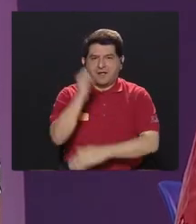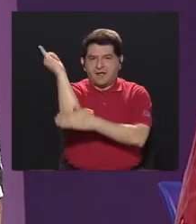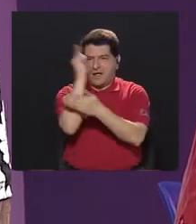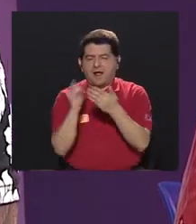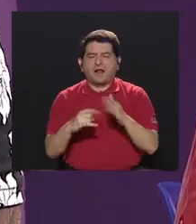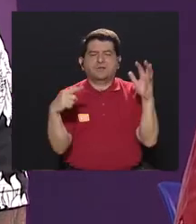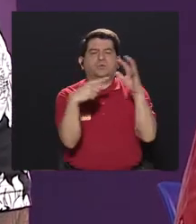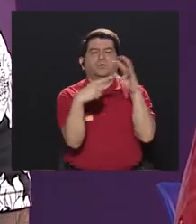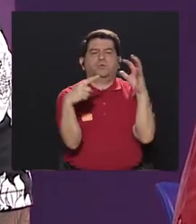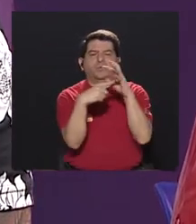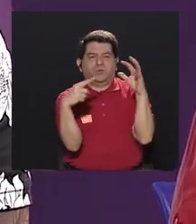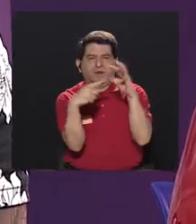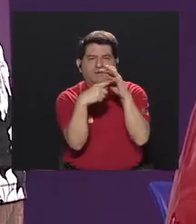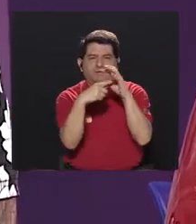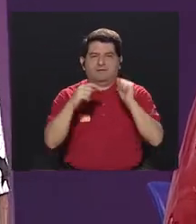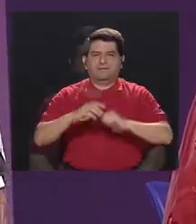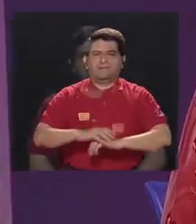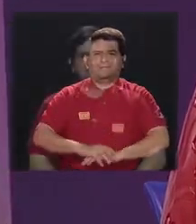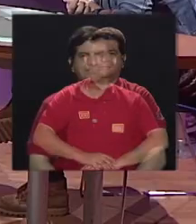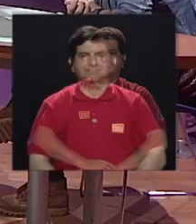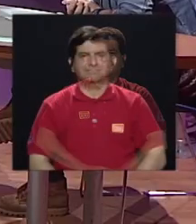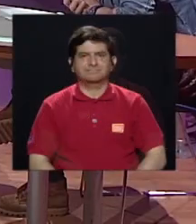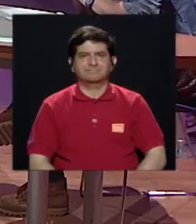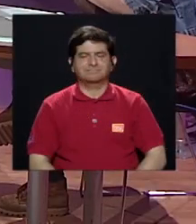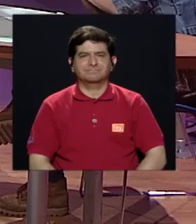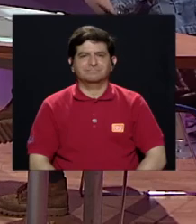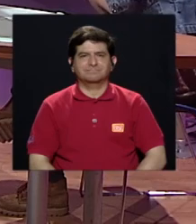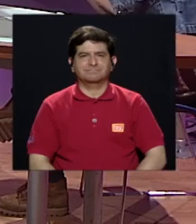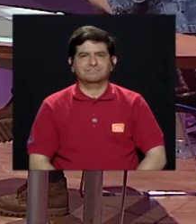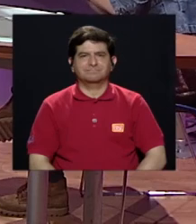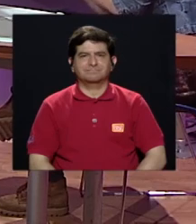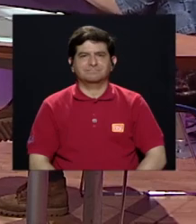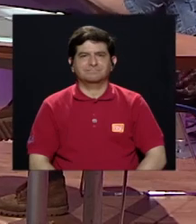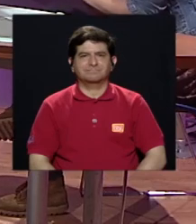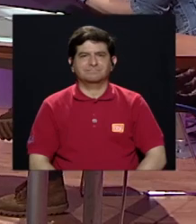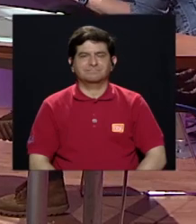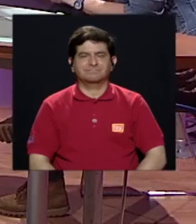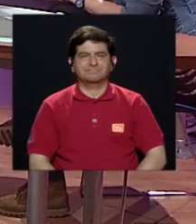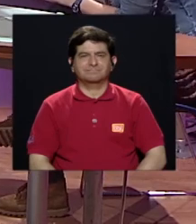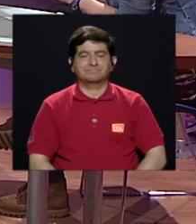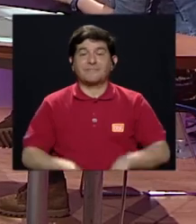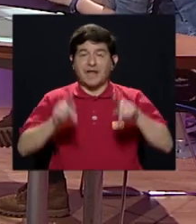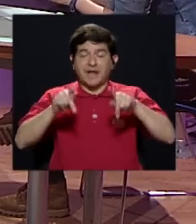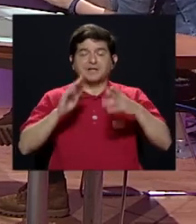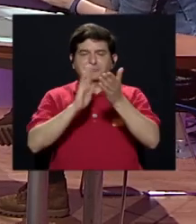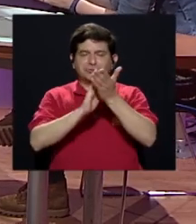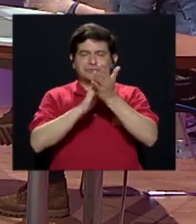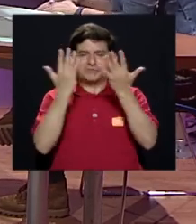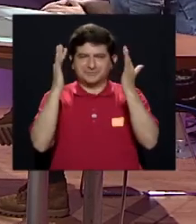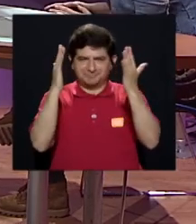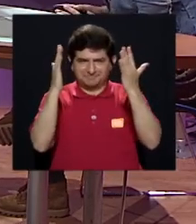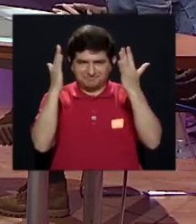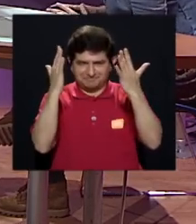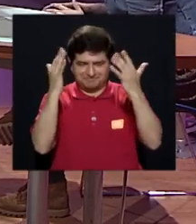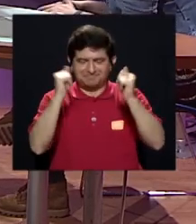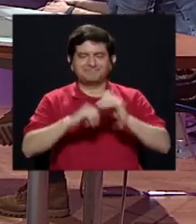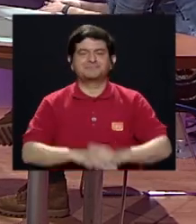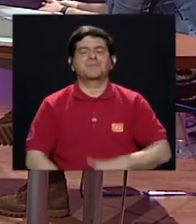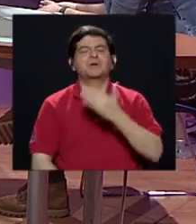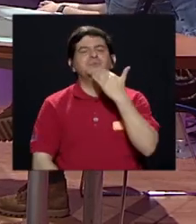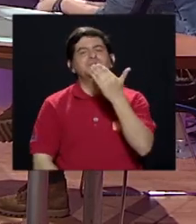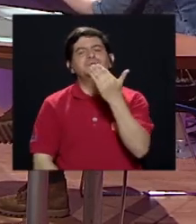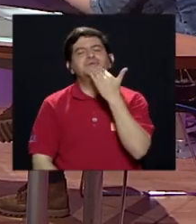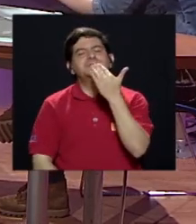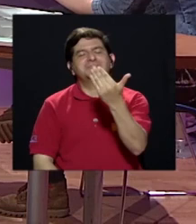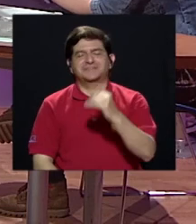arte popular. Gracias. Muchísimas